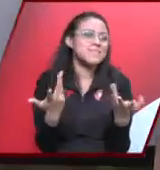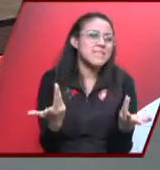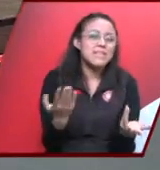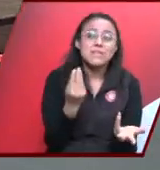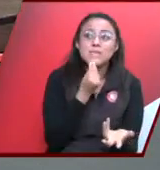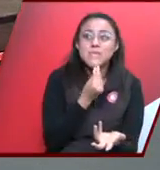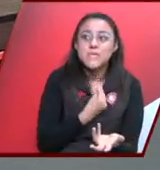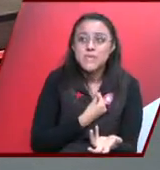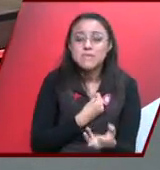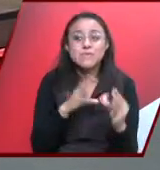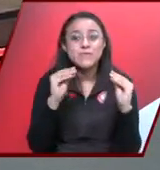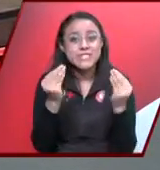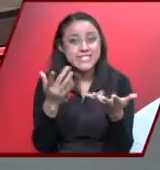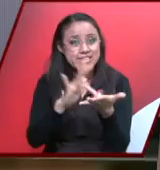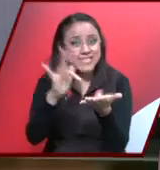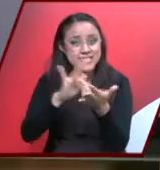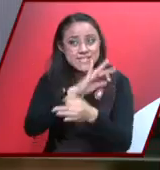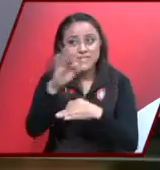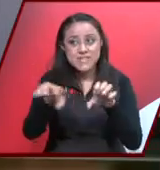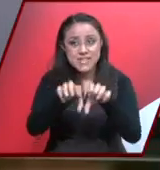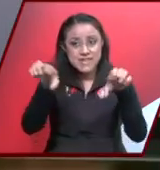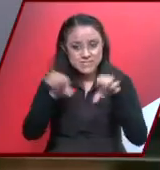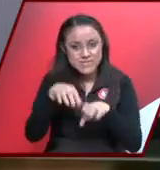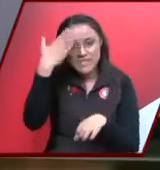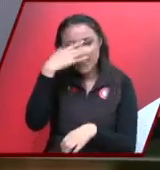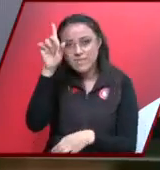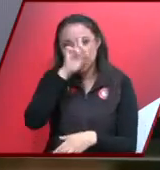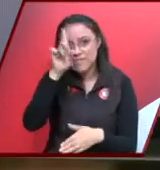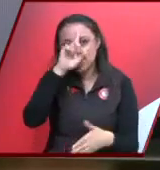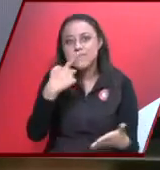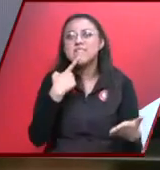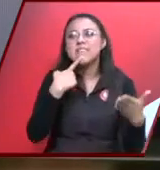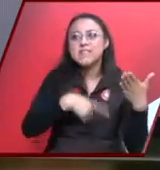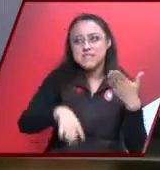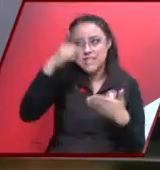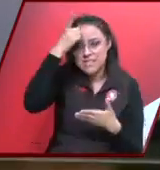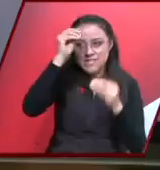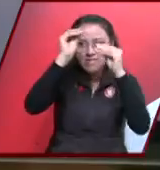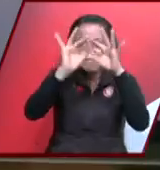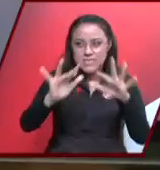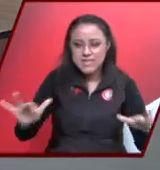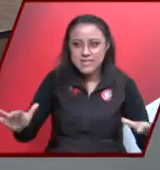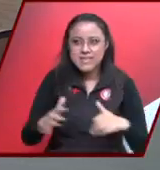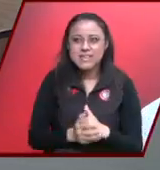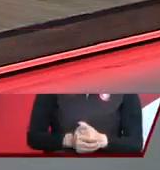bueno, nos vamos. Mil gracias a nombre de todo este equipo. Yo soy Jorge Arla y ¿sabe qué? No se deje. Ahí nos vemos.